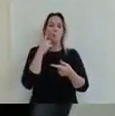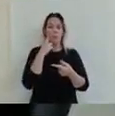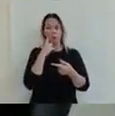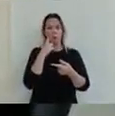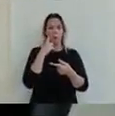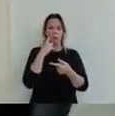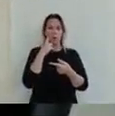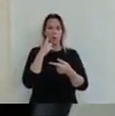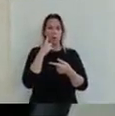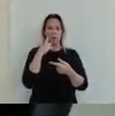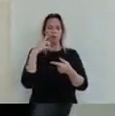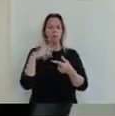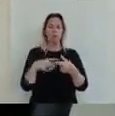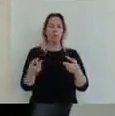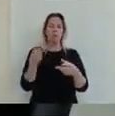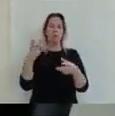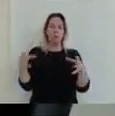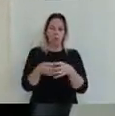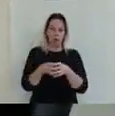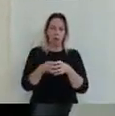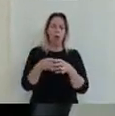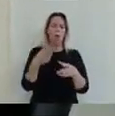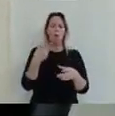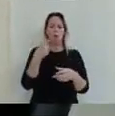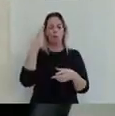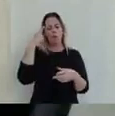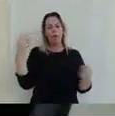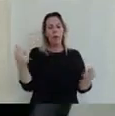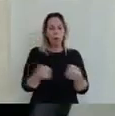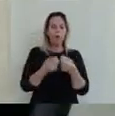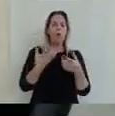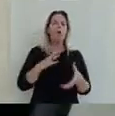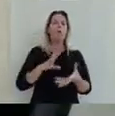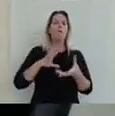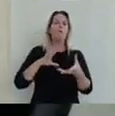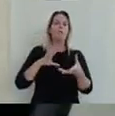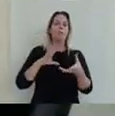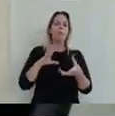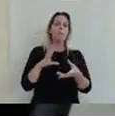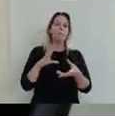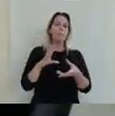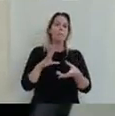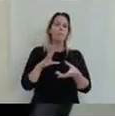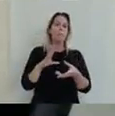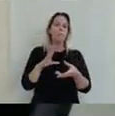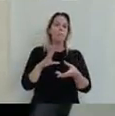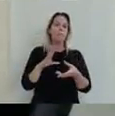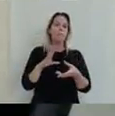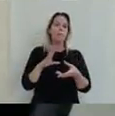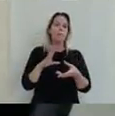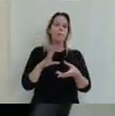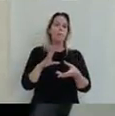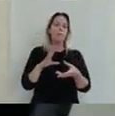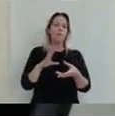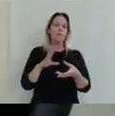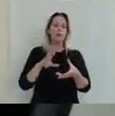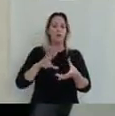parte de salud, con la parte de los interesados, para tratar de llegar a poner un buen protocolo que